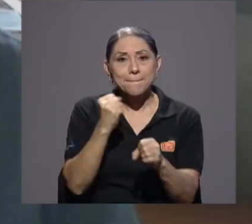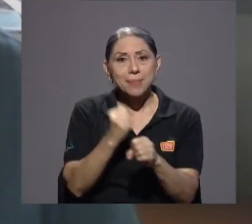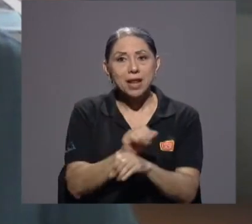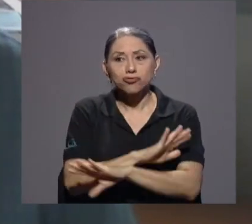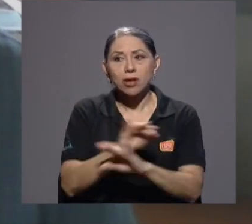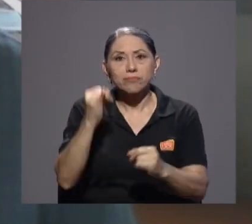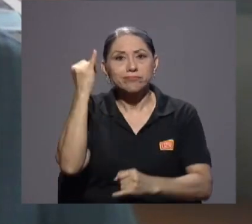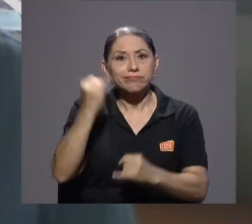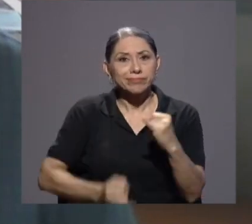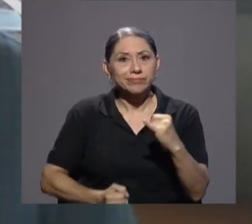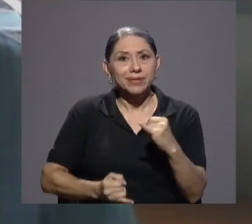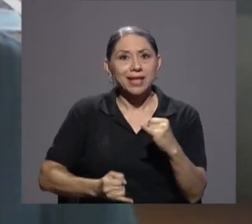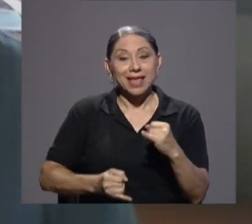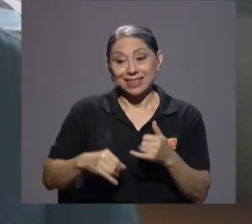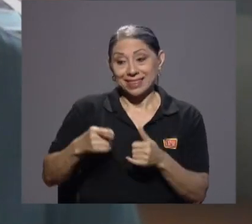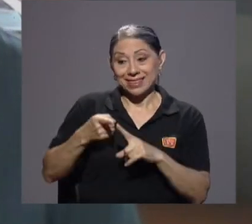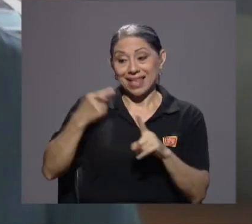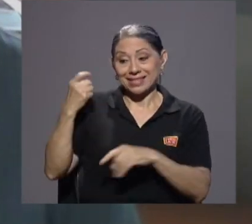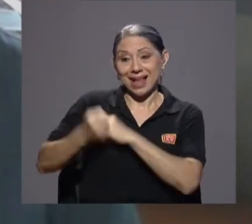del 2019 a este semestre.